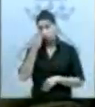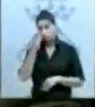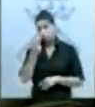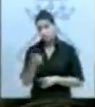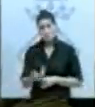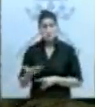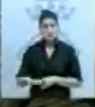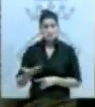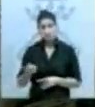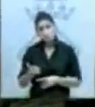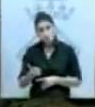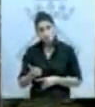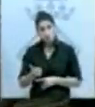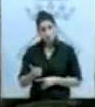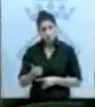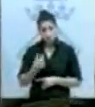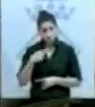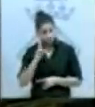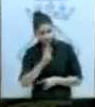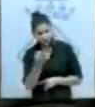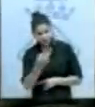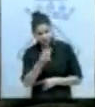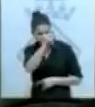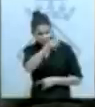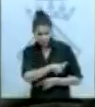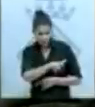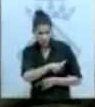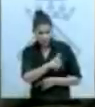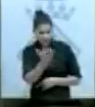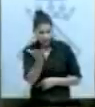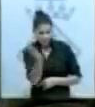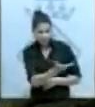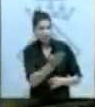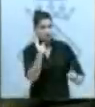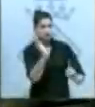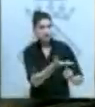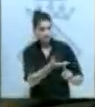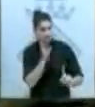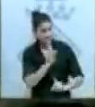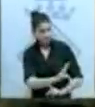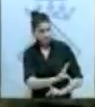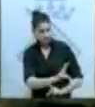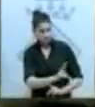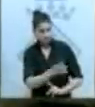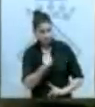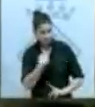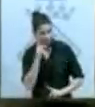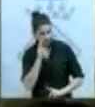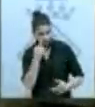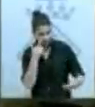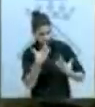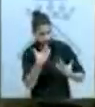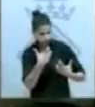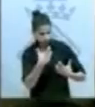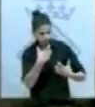porque nosotros vemos a las víctimas y viendo a las víctimas no tenemos ninguna duda de la existencia de este fenómeno. Sin embargo, para quien no lo ve, una sentencia